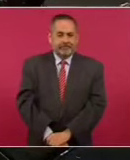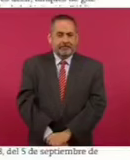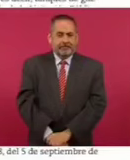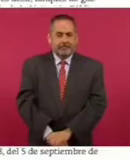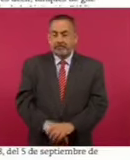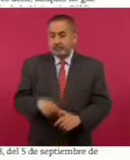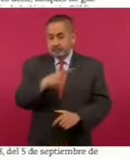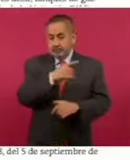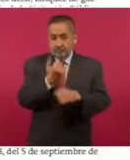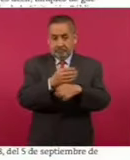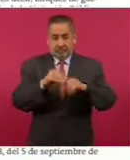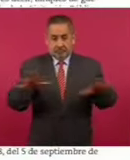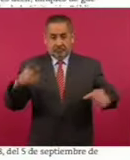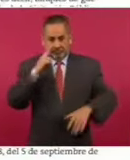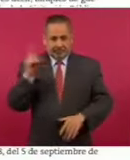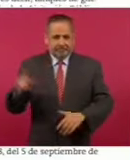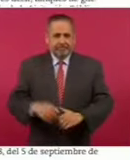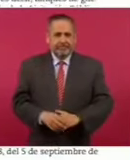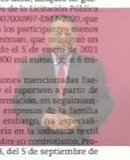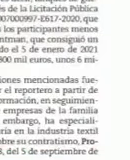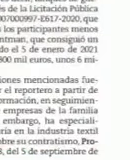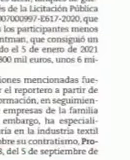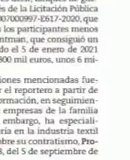Esto es lo que sacaron.